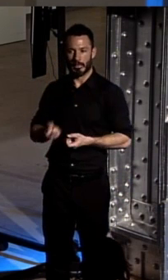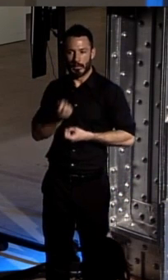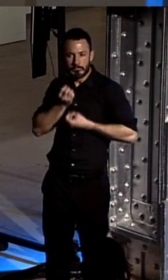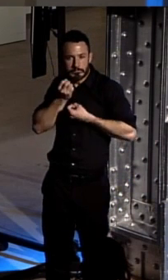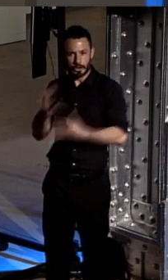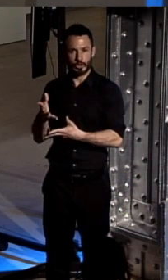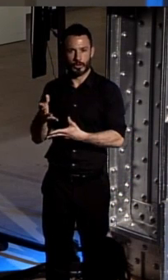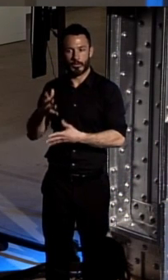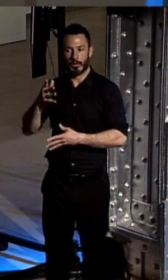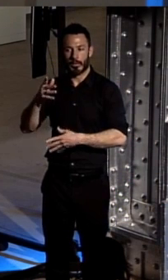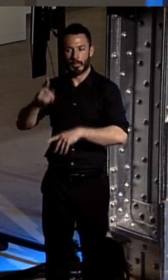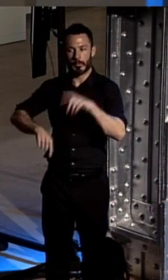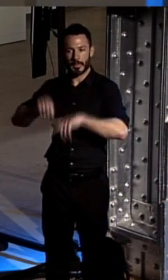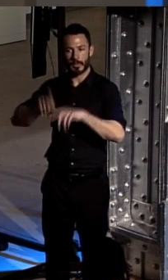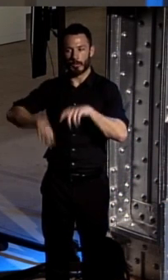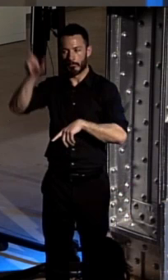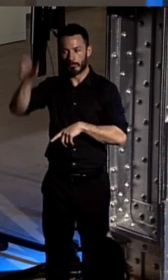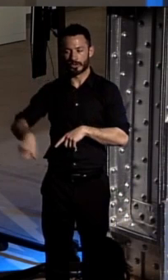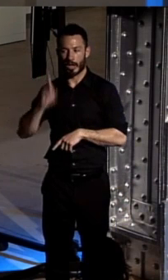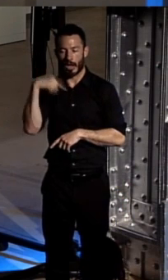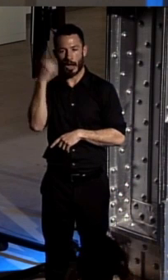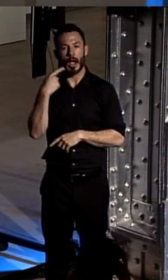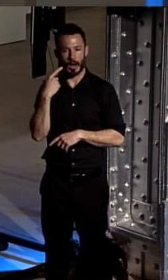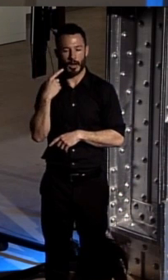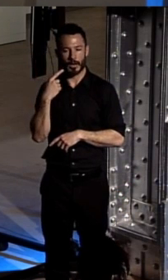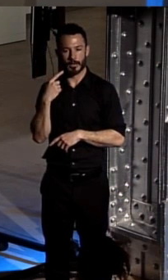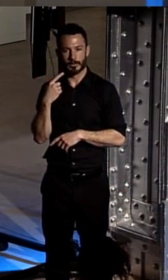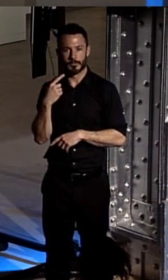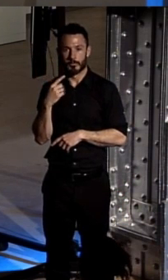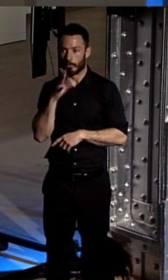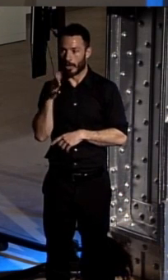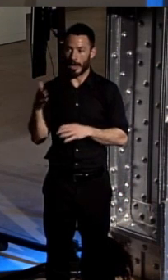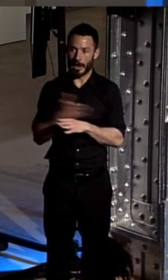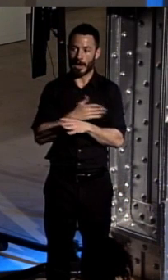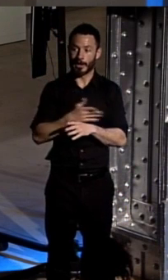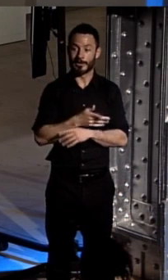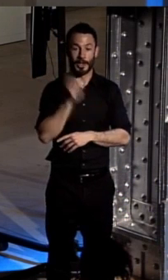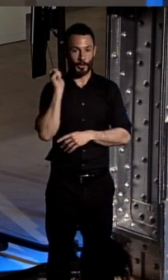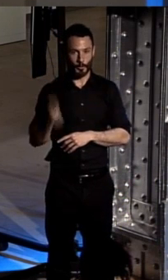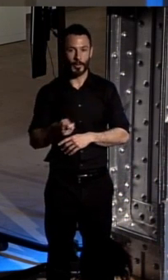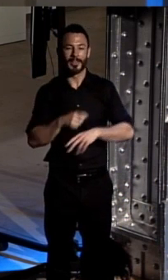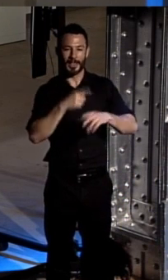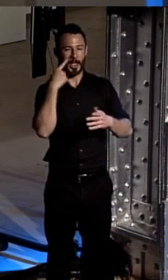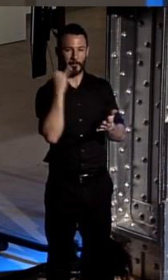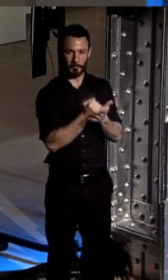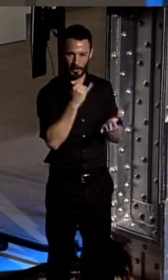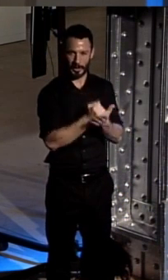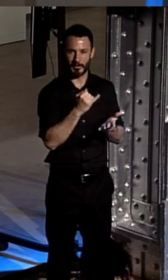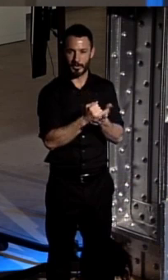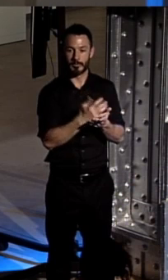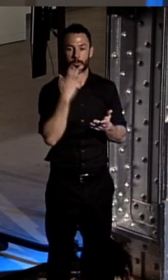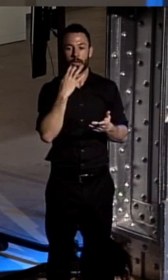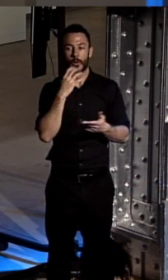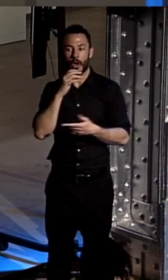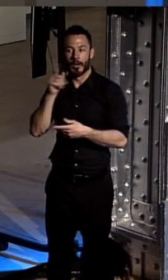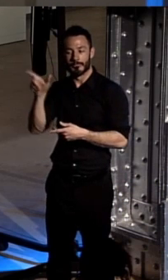vida real de acuerdo a la cara que porta la gente. Esto lo sabemos porque vamos a hacer experimentos con los jueces donde le manipulamos la cara del acusado, de la víctima o del condenado,